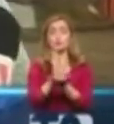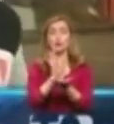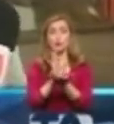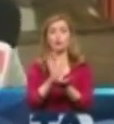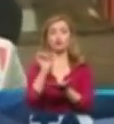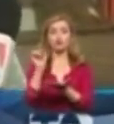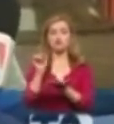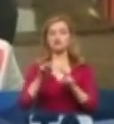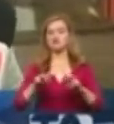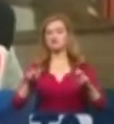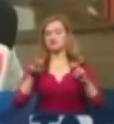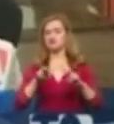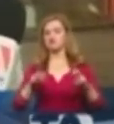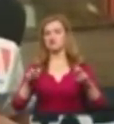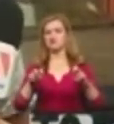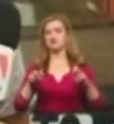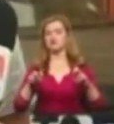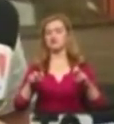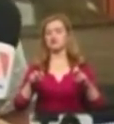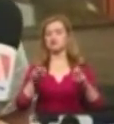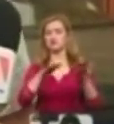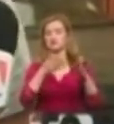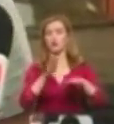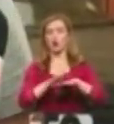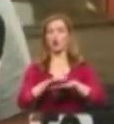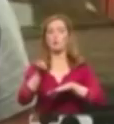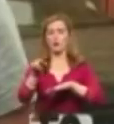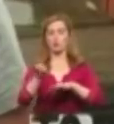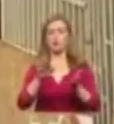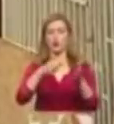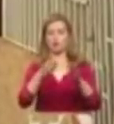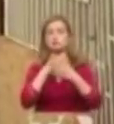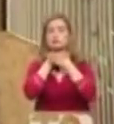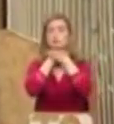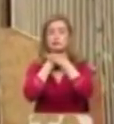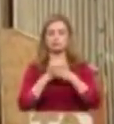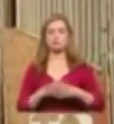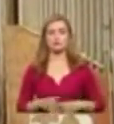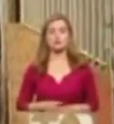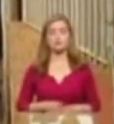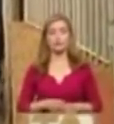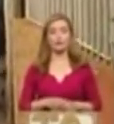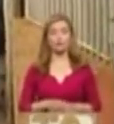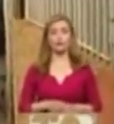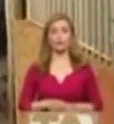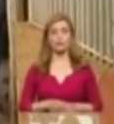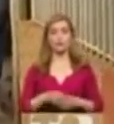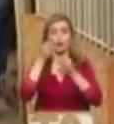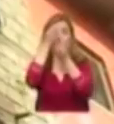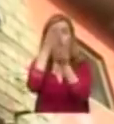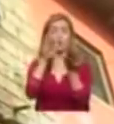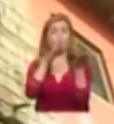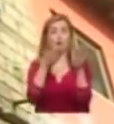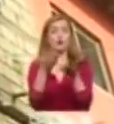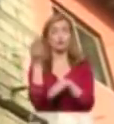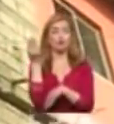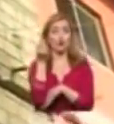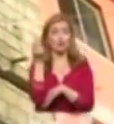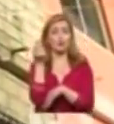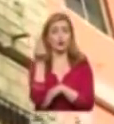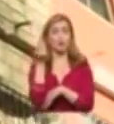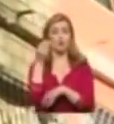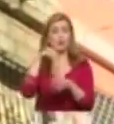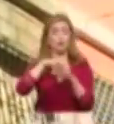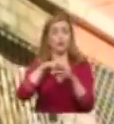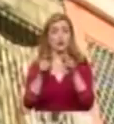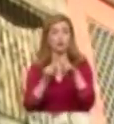investigaciones, justamente en el deceso que nosotros estamos investigando. Luego de conocerse el fallecimiento del joven, los otros